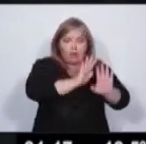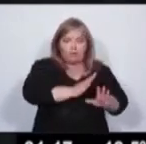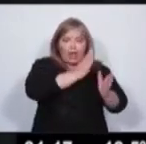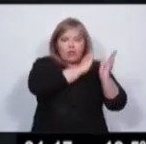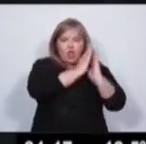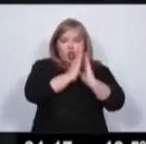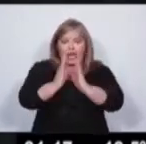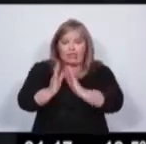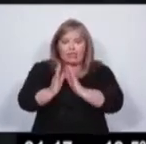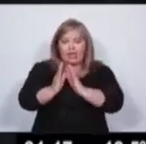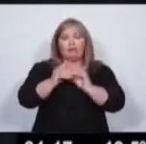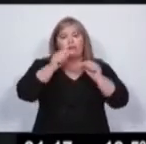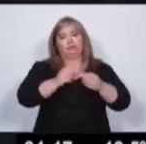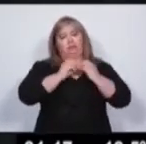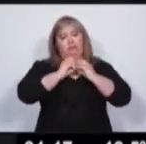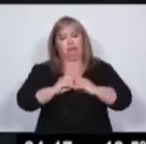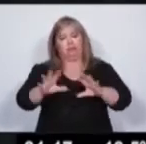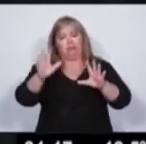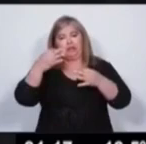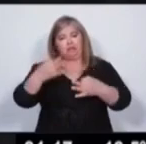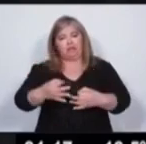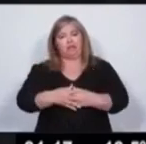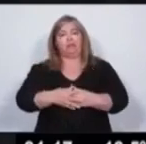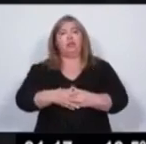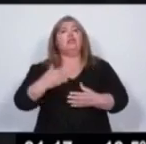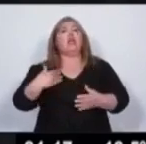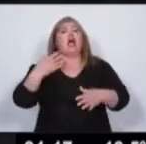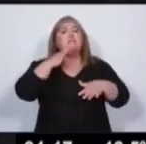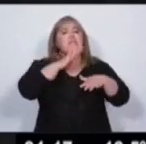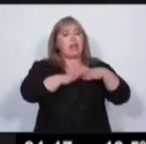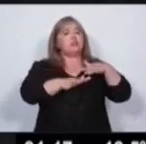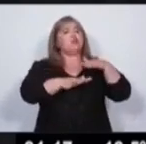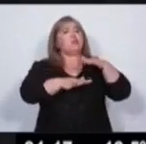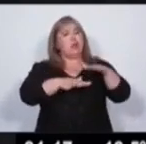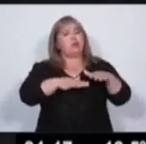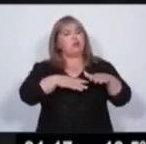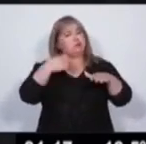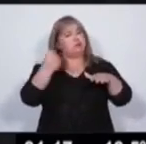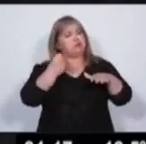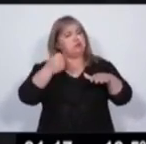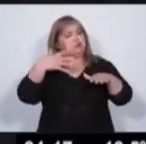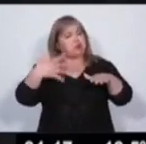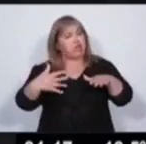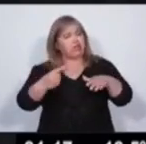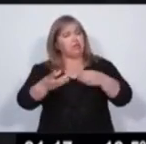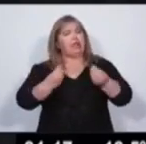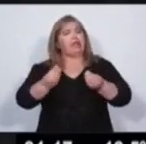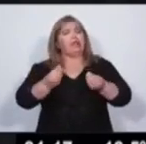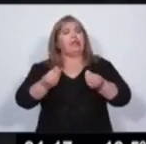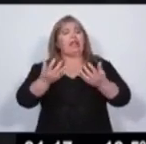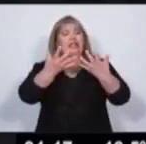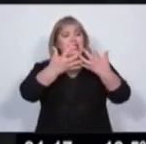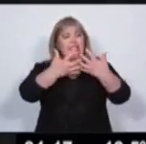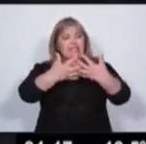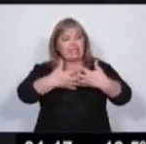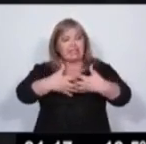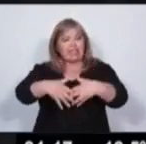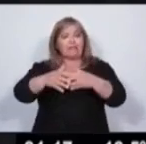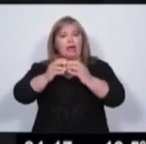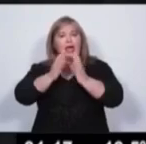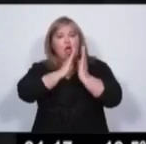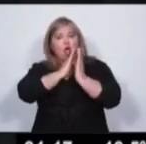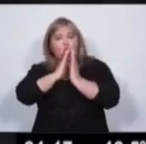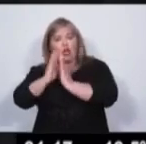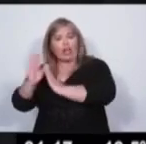buenos para organizar mejor el sistema pasos sustantivos para organizar mejor el sistema hay